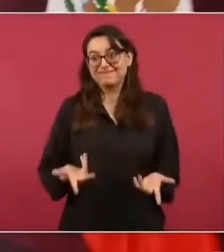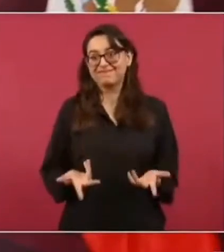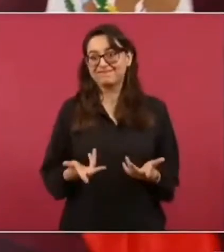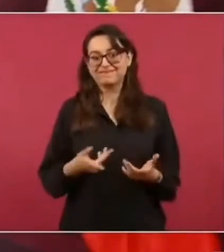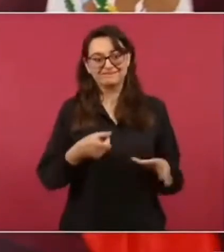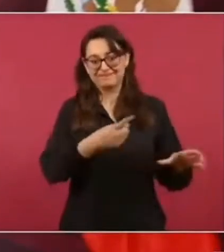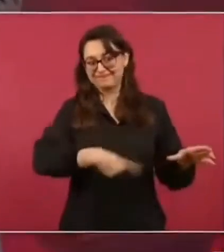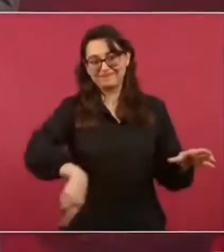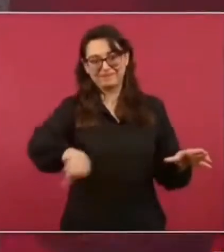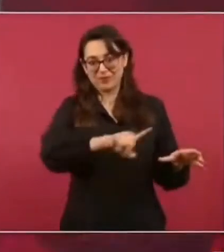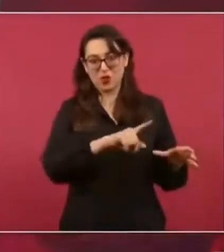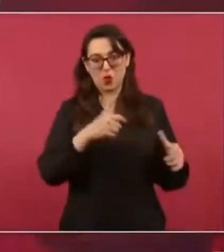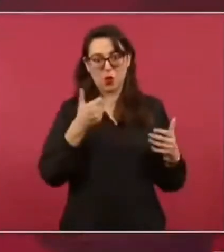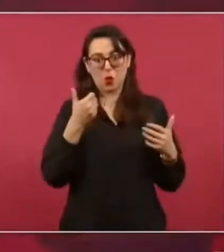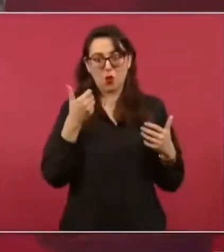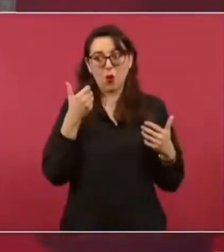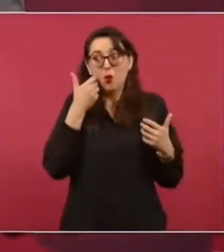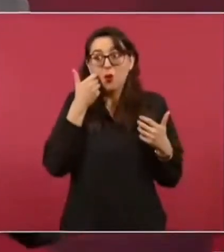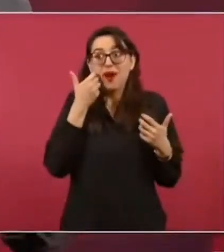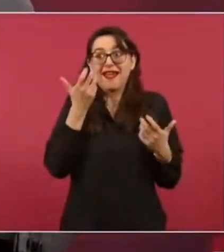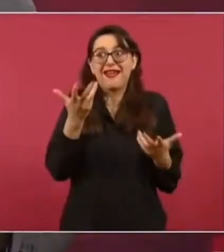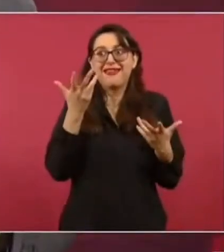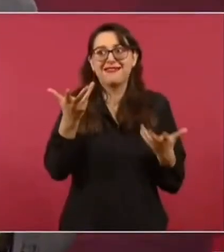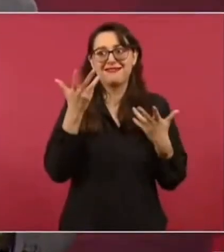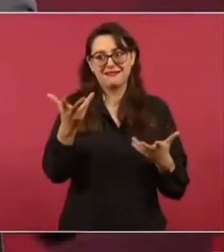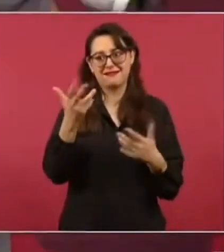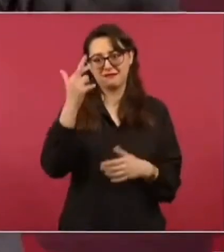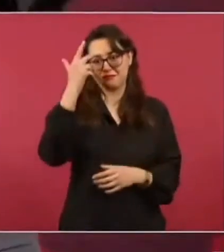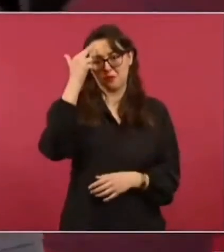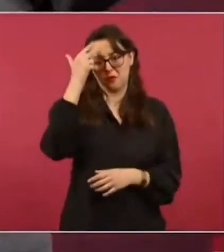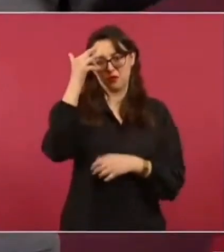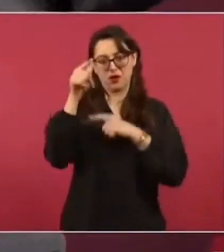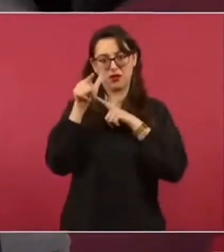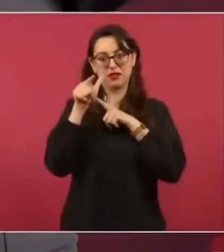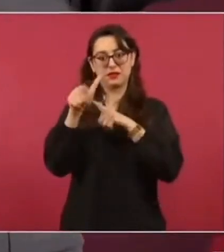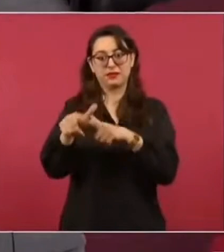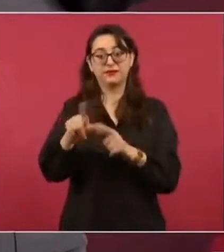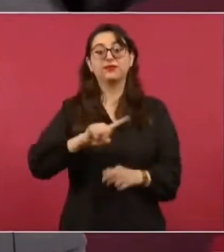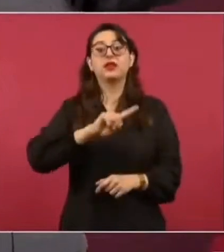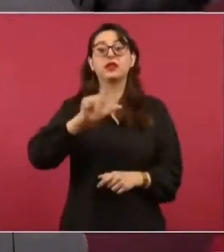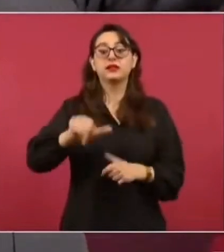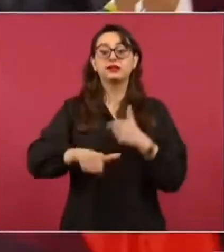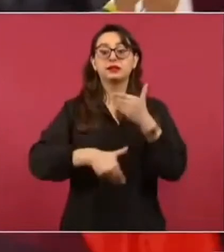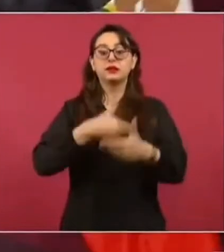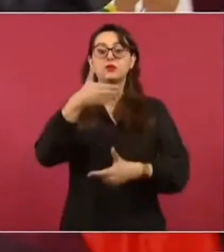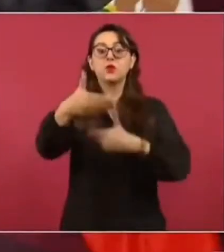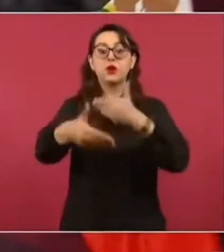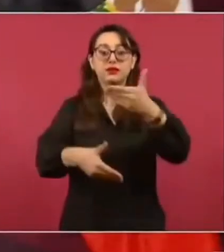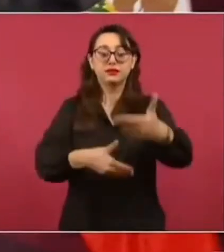la política popular y patriota del general Cárdenas. Bueno, pero el PAN sí,